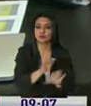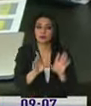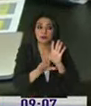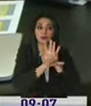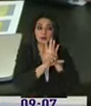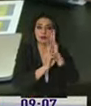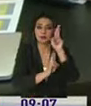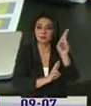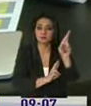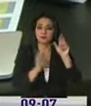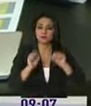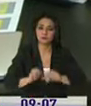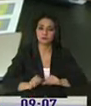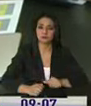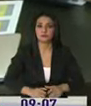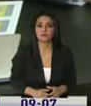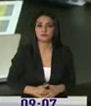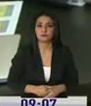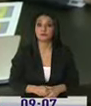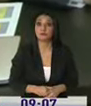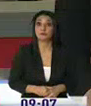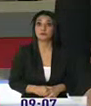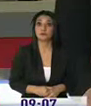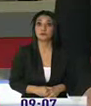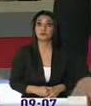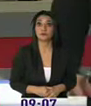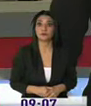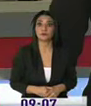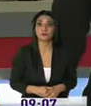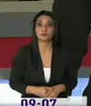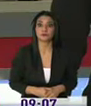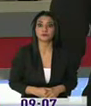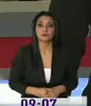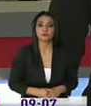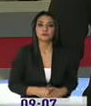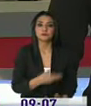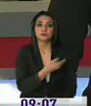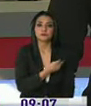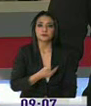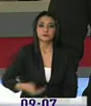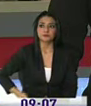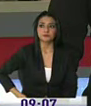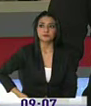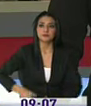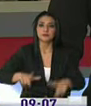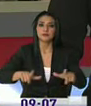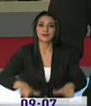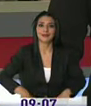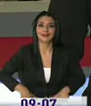derecho. En Quito informó Andrea Valareso. El presidente de la República, Lenín